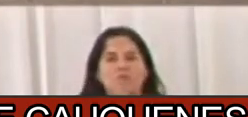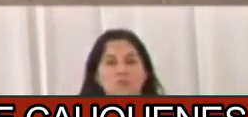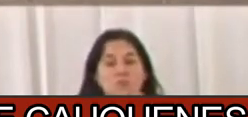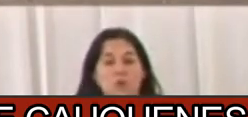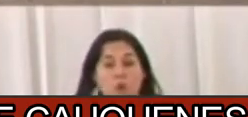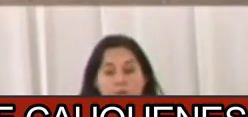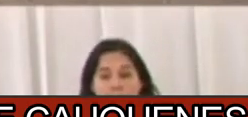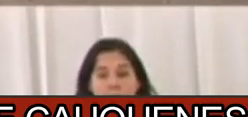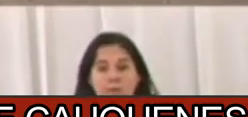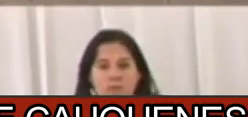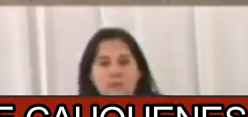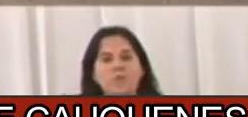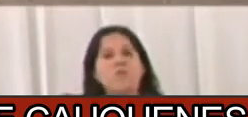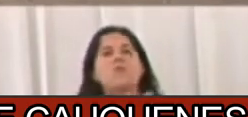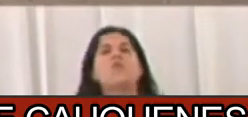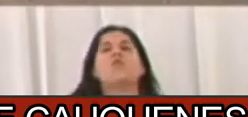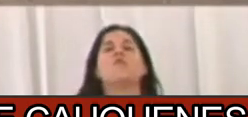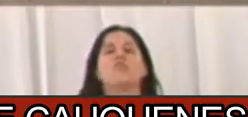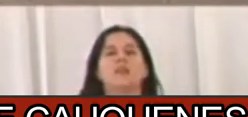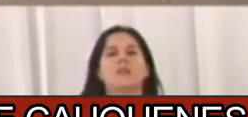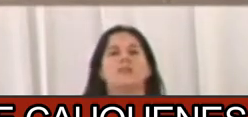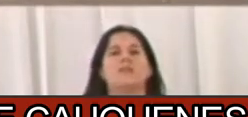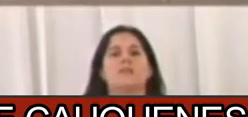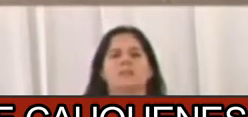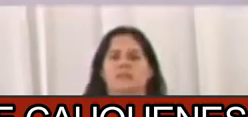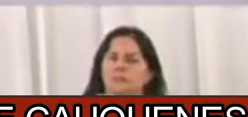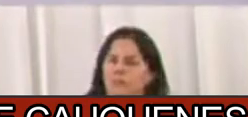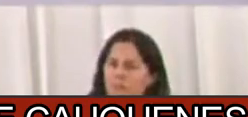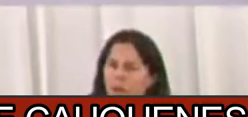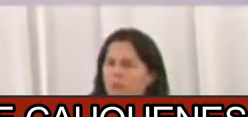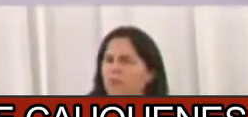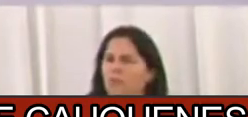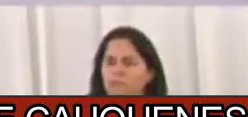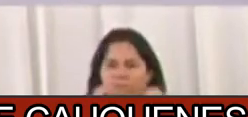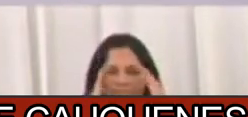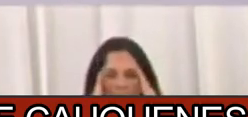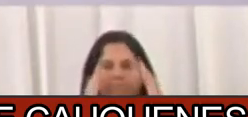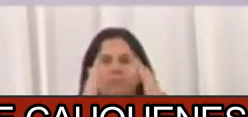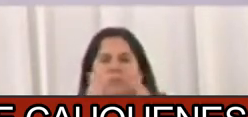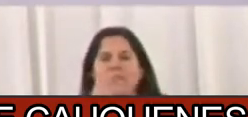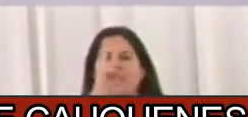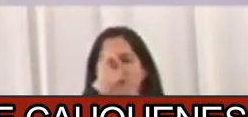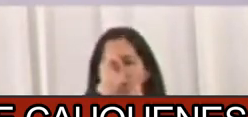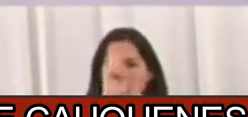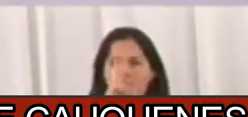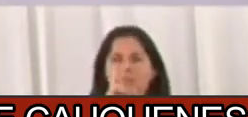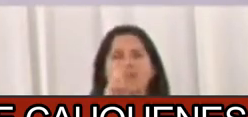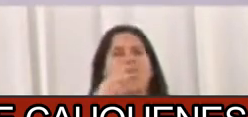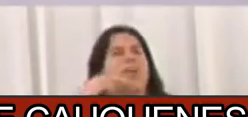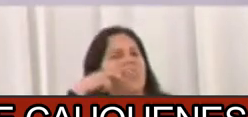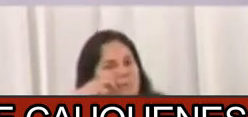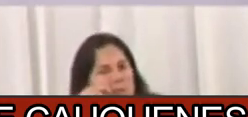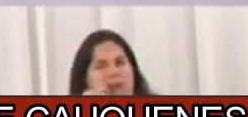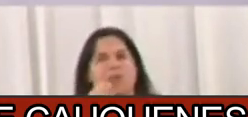Guiaremos nuestro gobierno comunal con énfasis en el trato digno y humano,